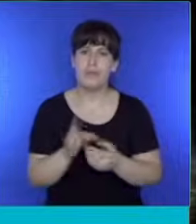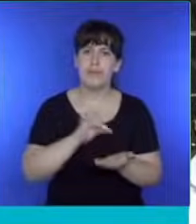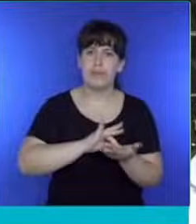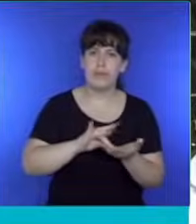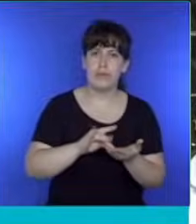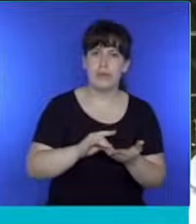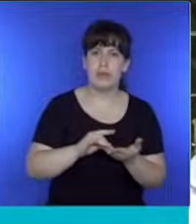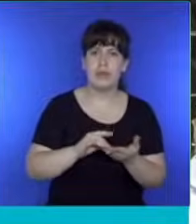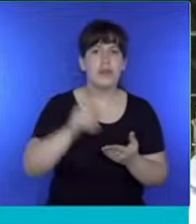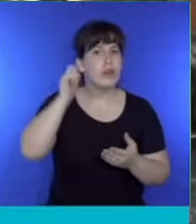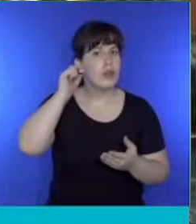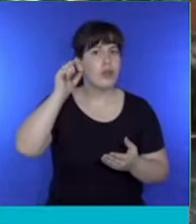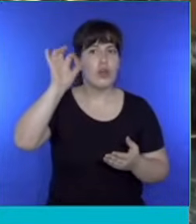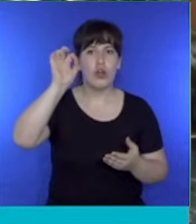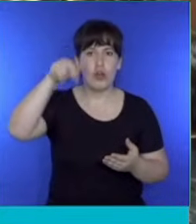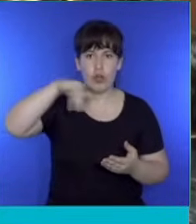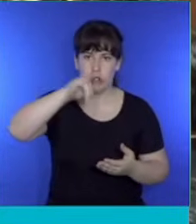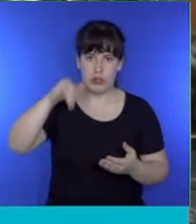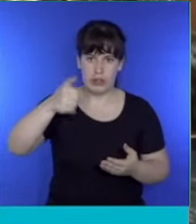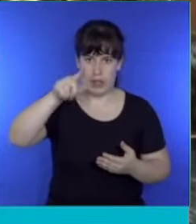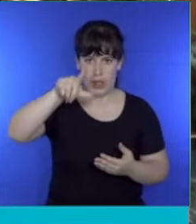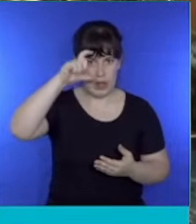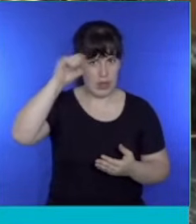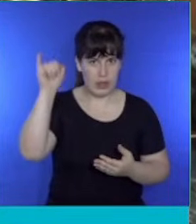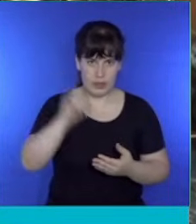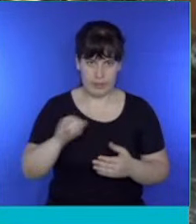la diputada Susana González.